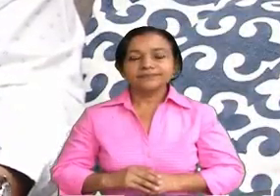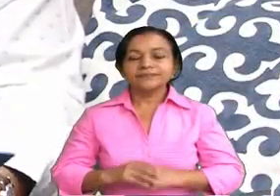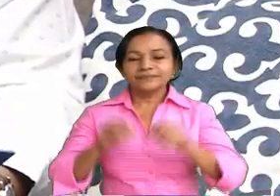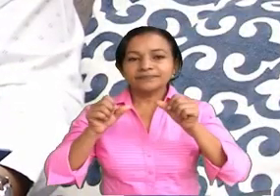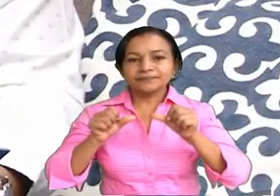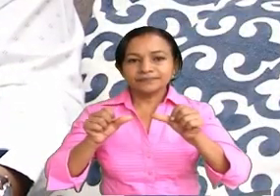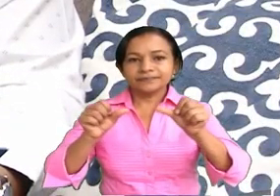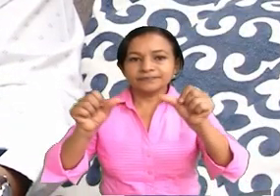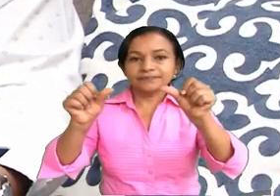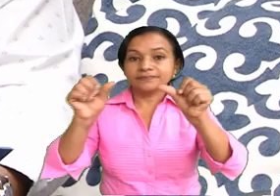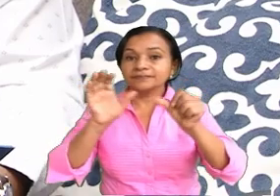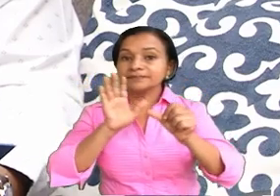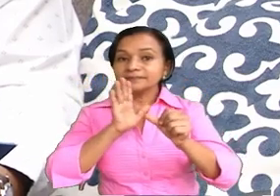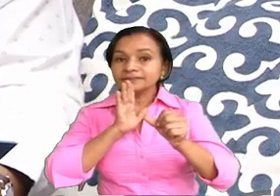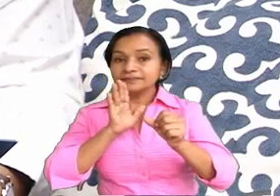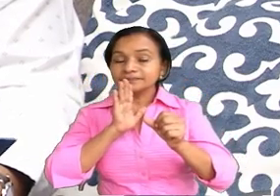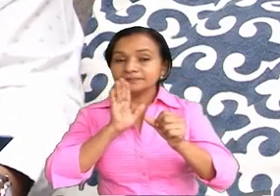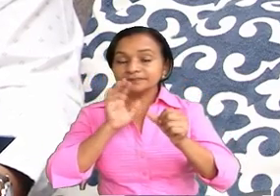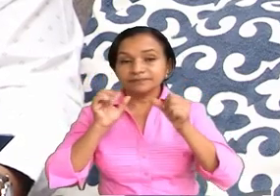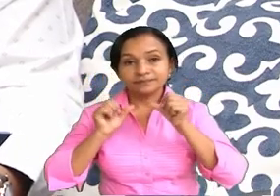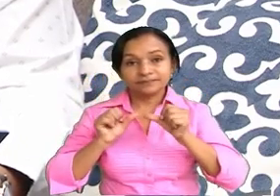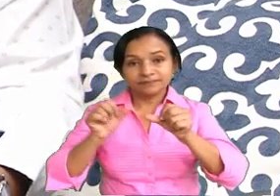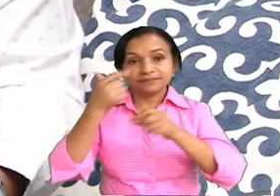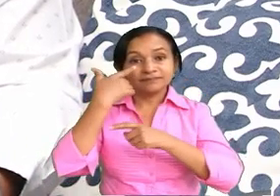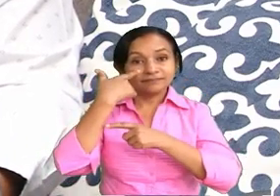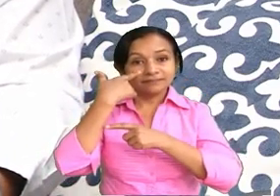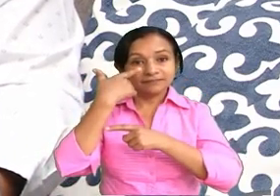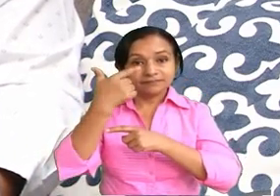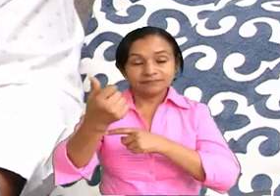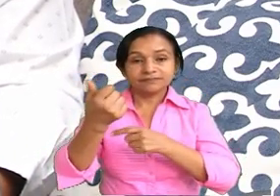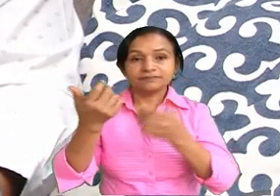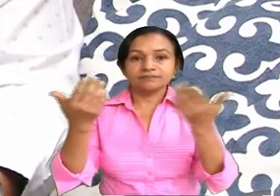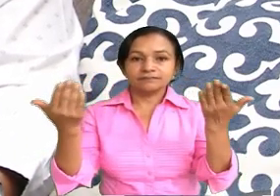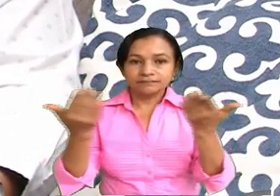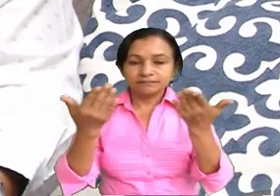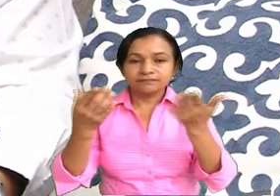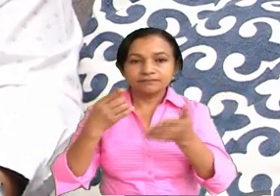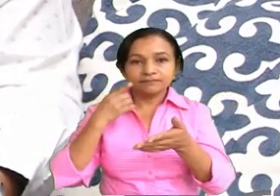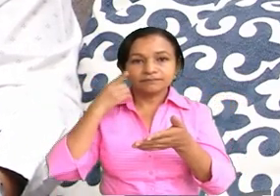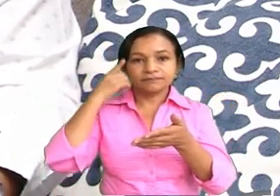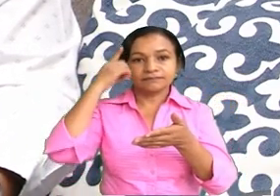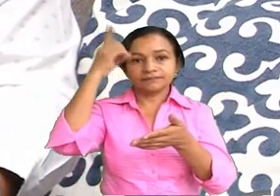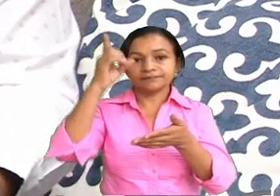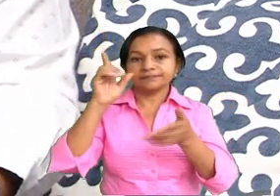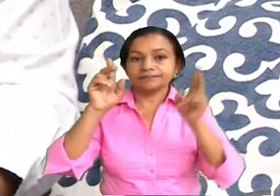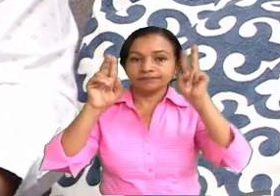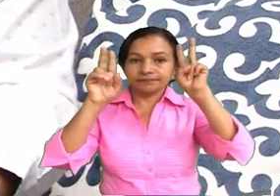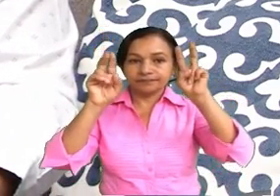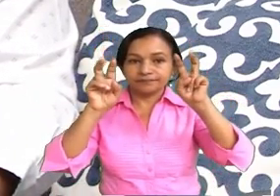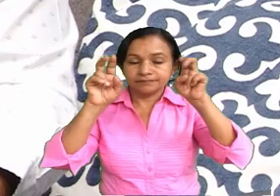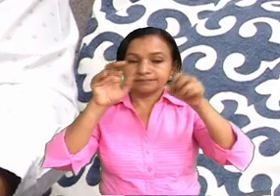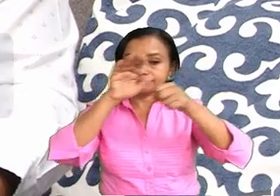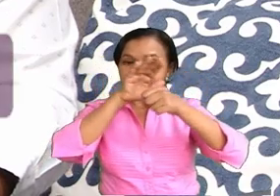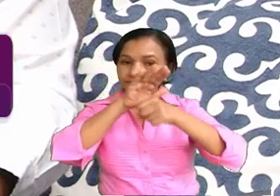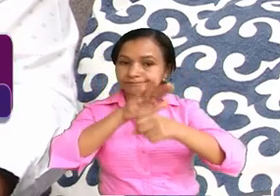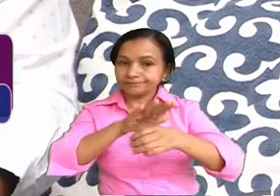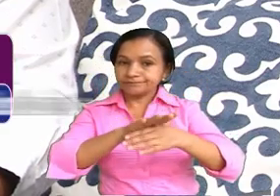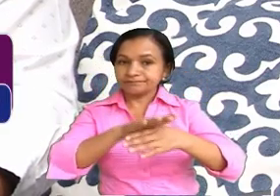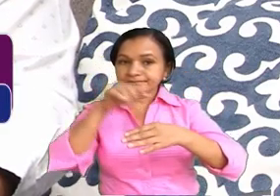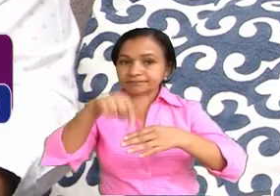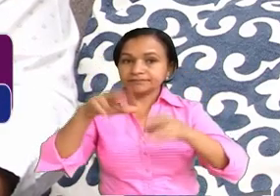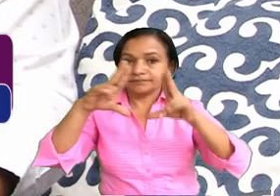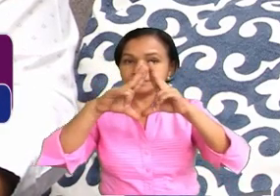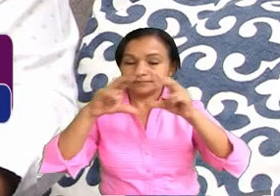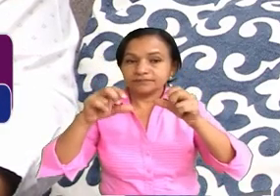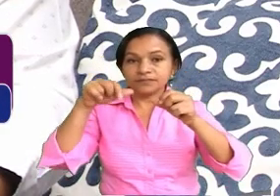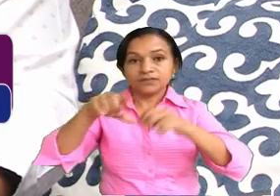Continuamos nuestro proceso de conversación y continuamos conociendo también avances obtenidos en cuanto a la materia de discriminación racial por nuestro país hoy,